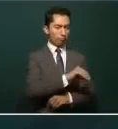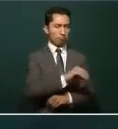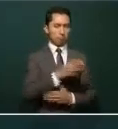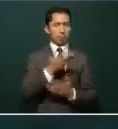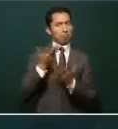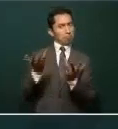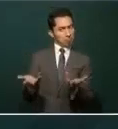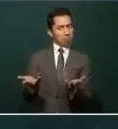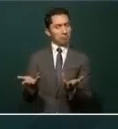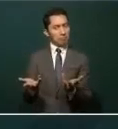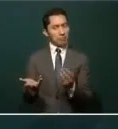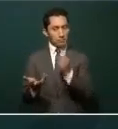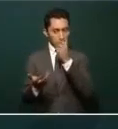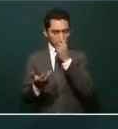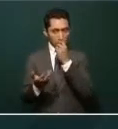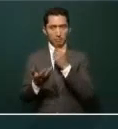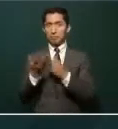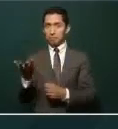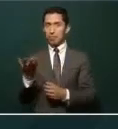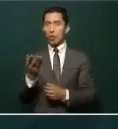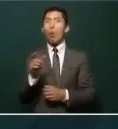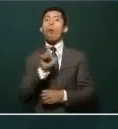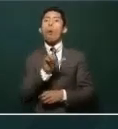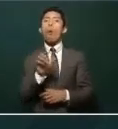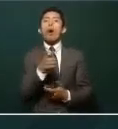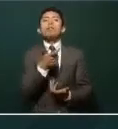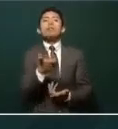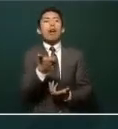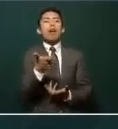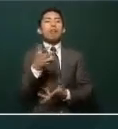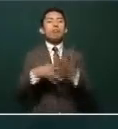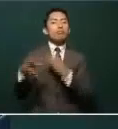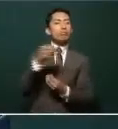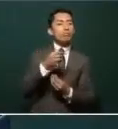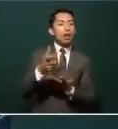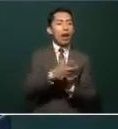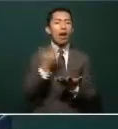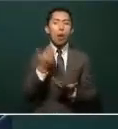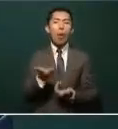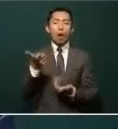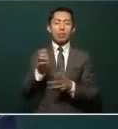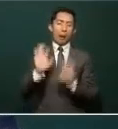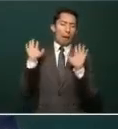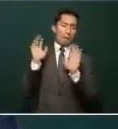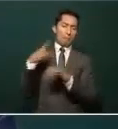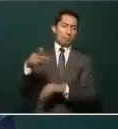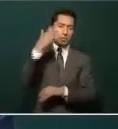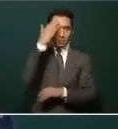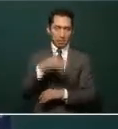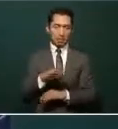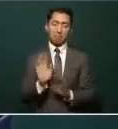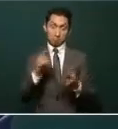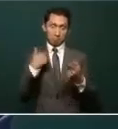ellos van a dar a conocer la cantidad de inversión antes